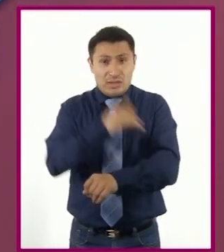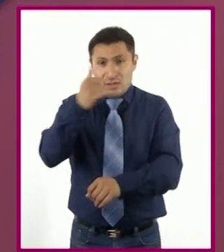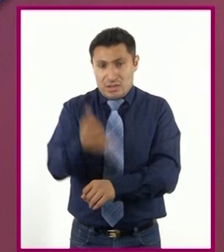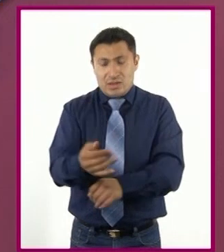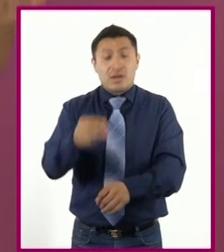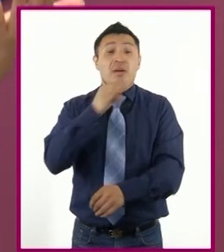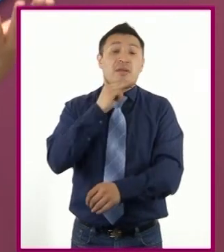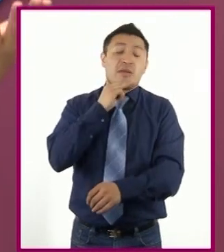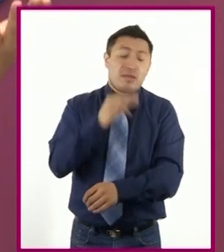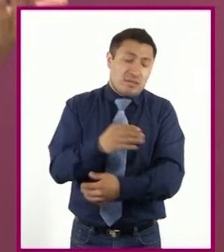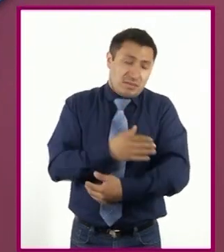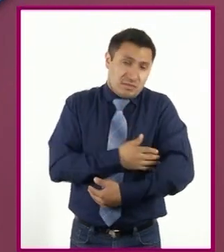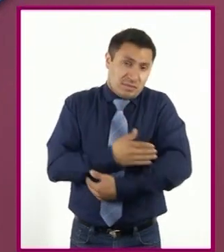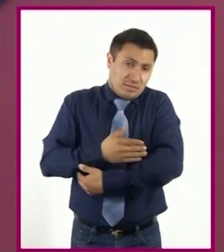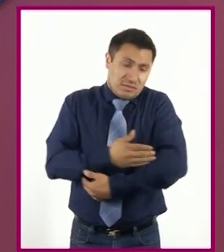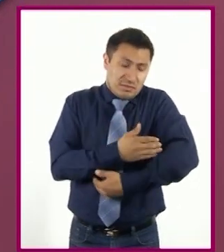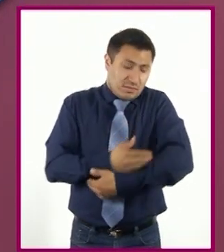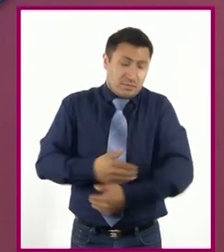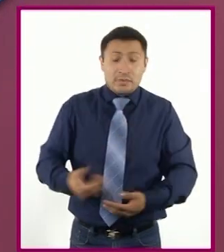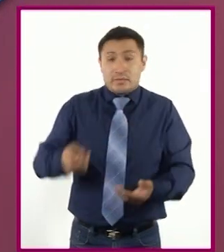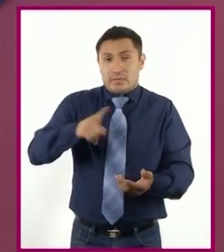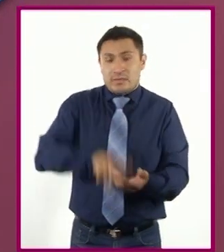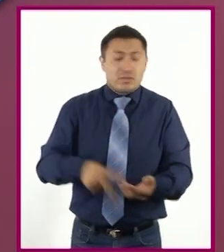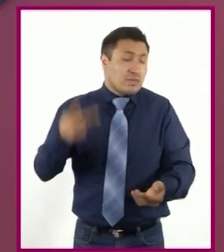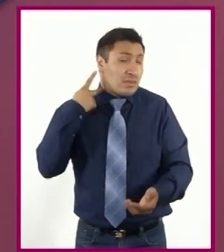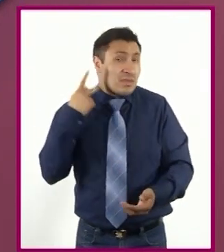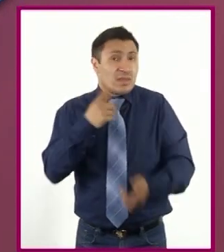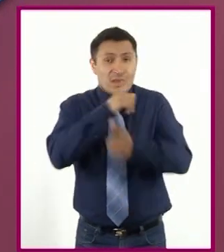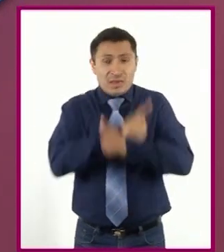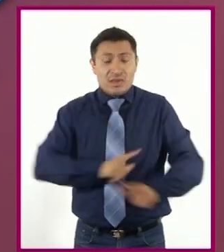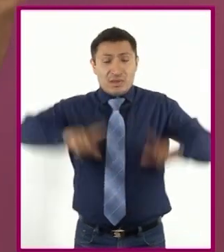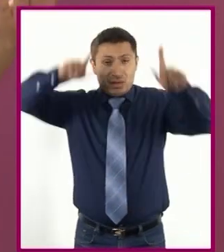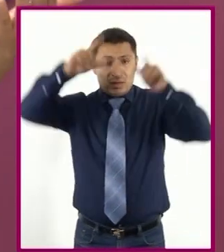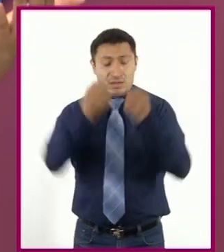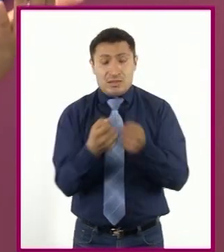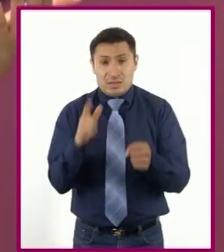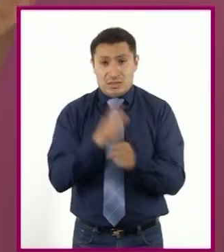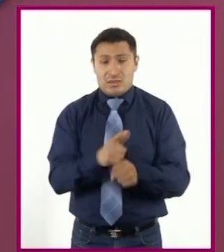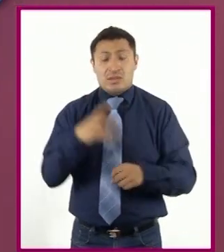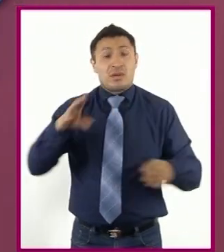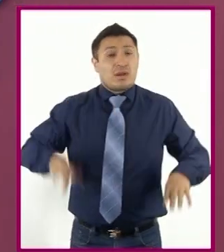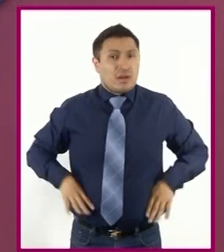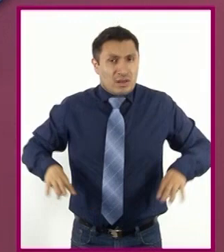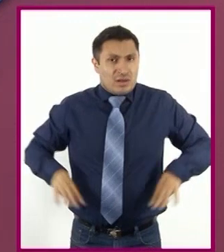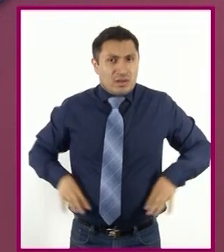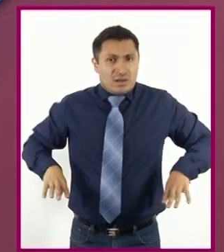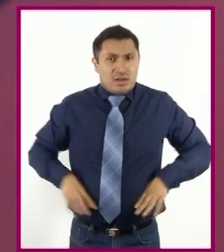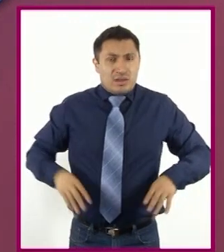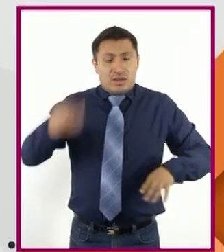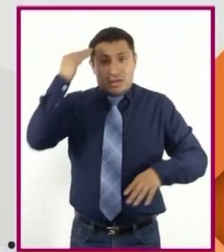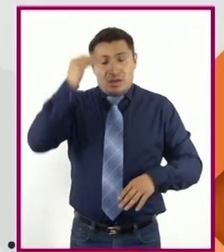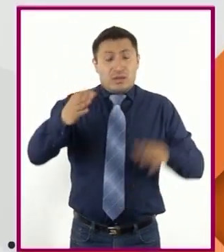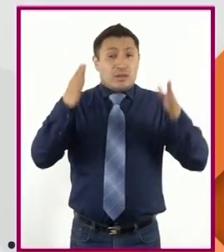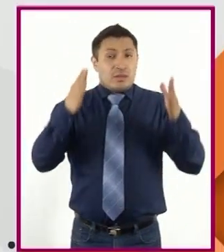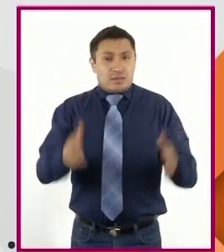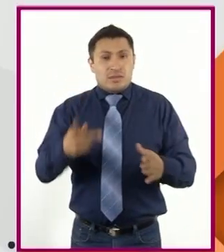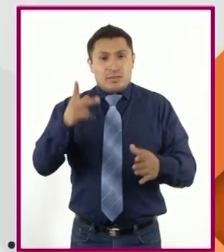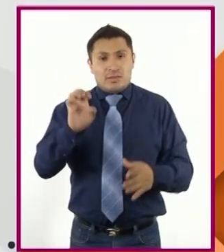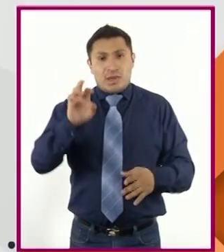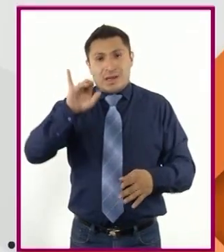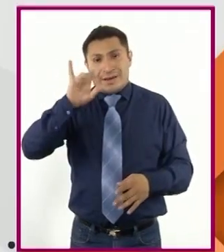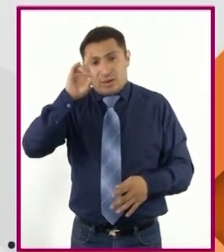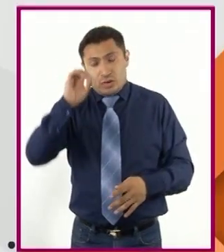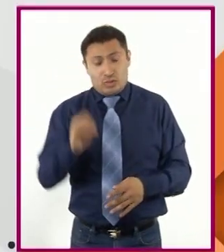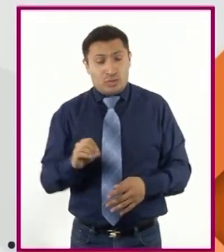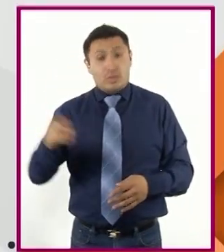de maternidad formaron parte de la política de liberalismo social que caracterizó el periodo. Bajo